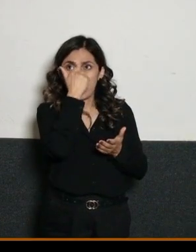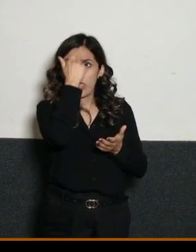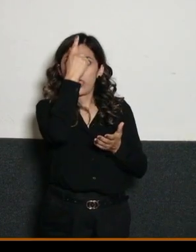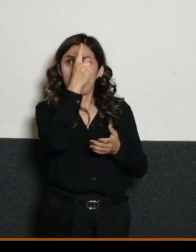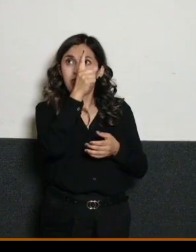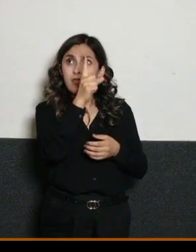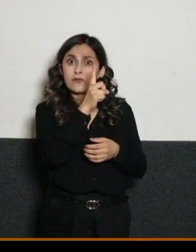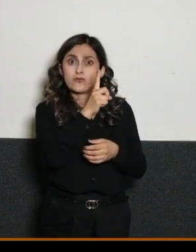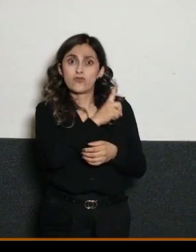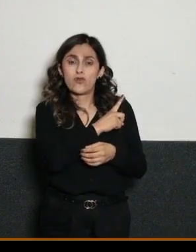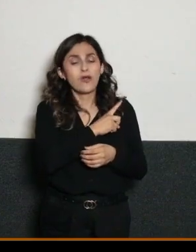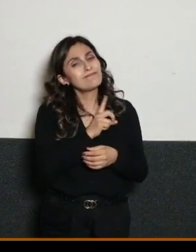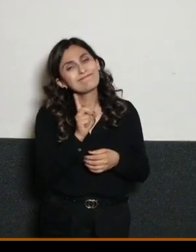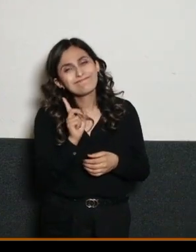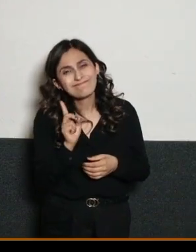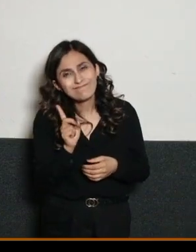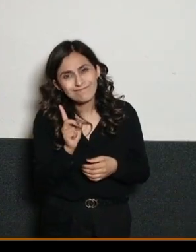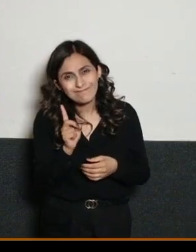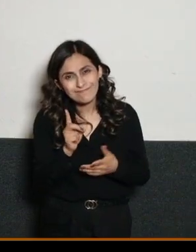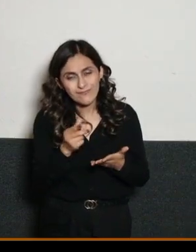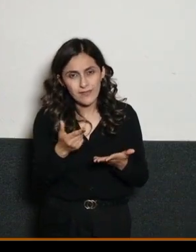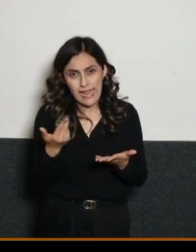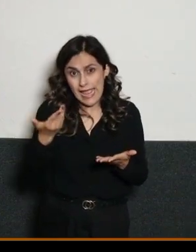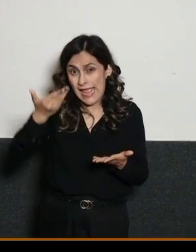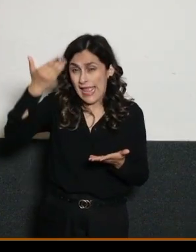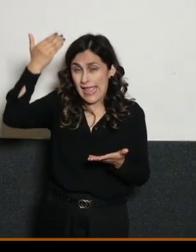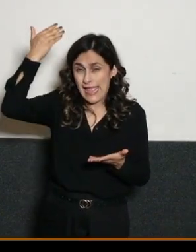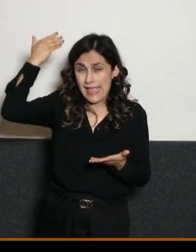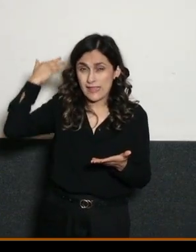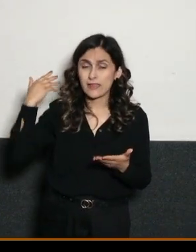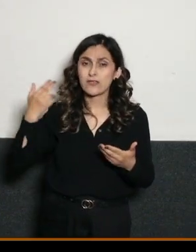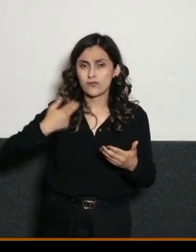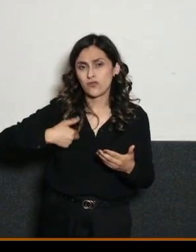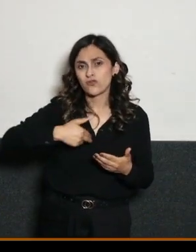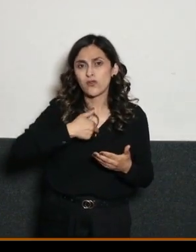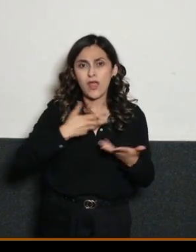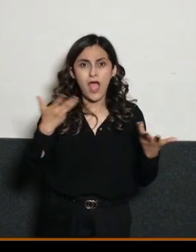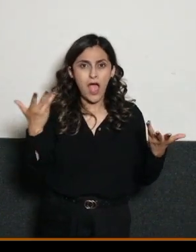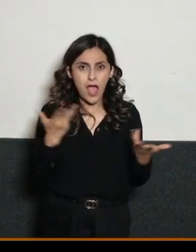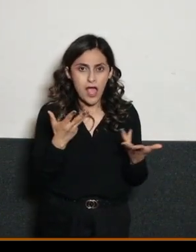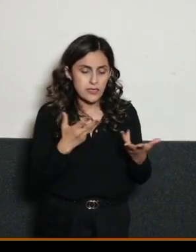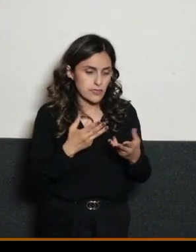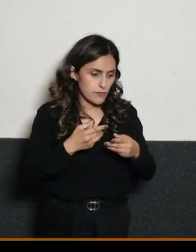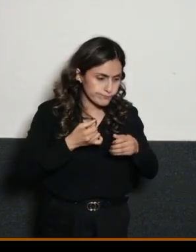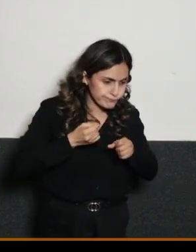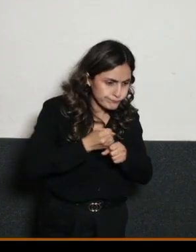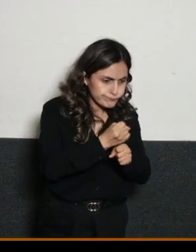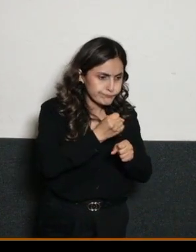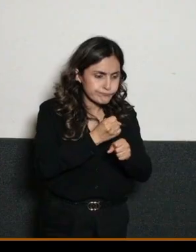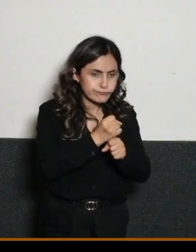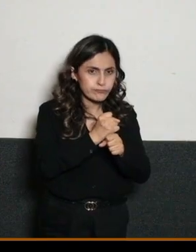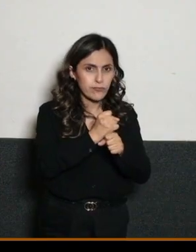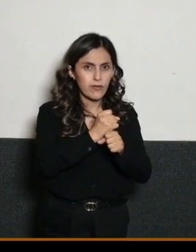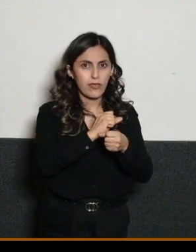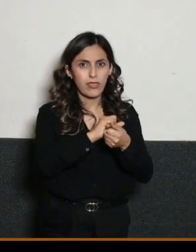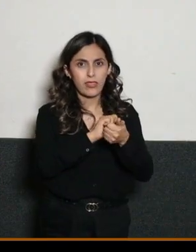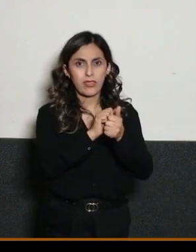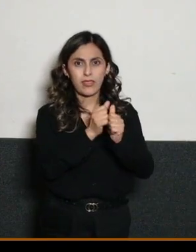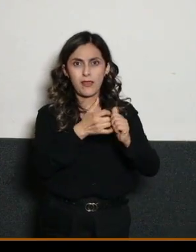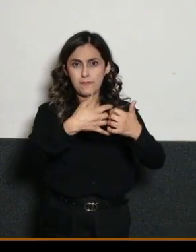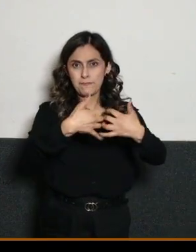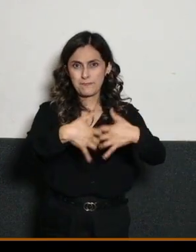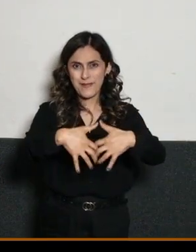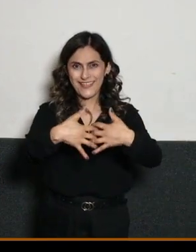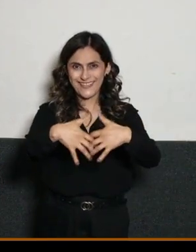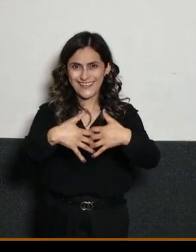Antes, ustedes, nosotros, las personas, hacíamos las máquinas. Pero hoy en día,